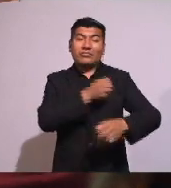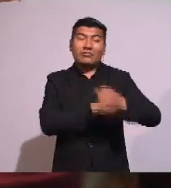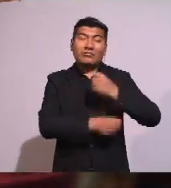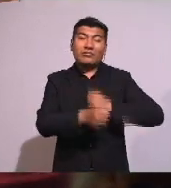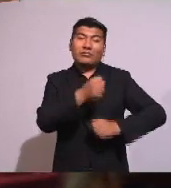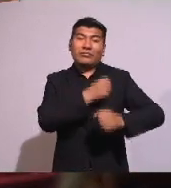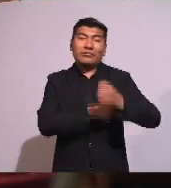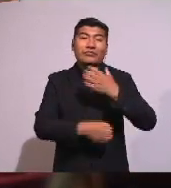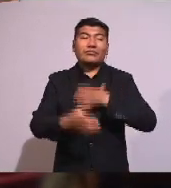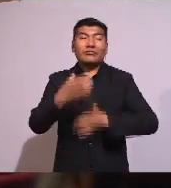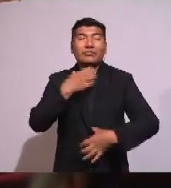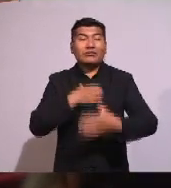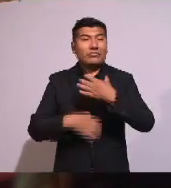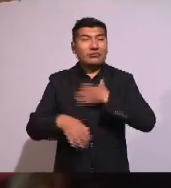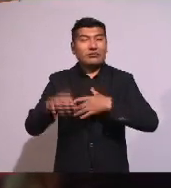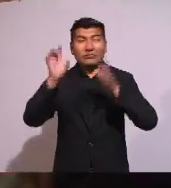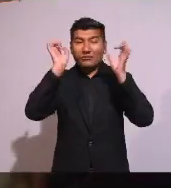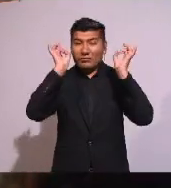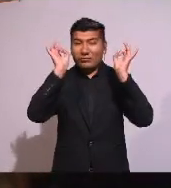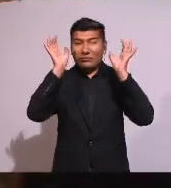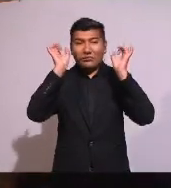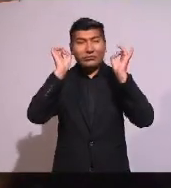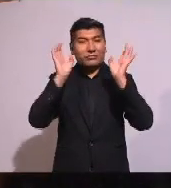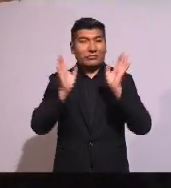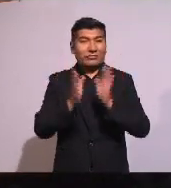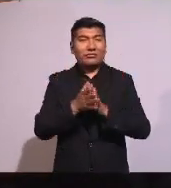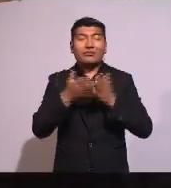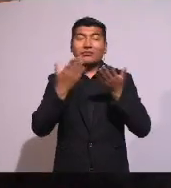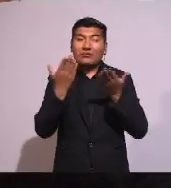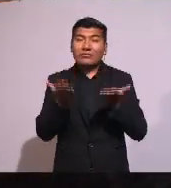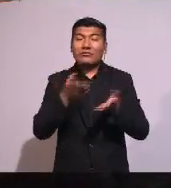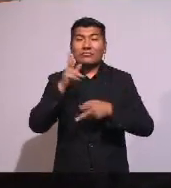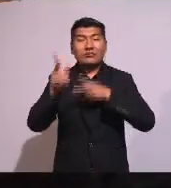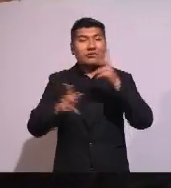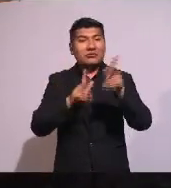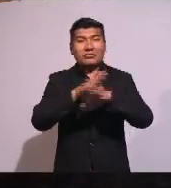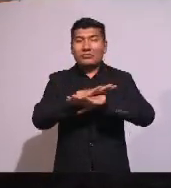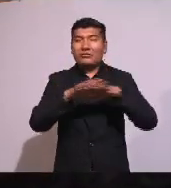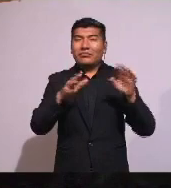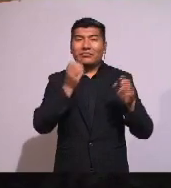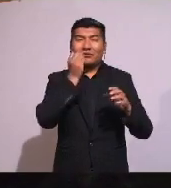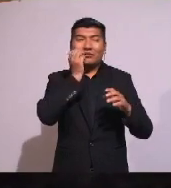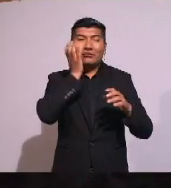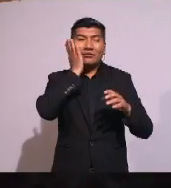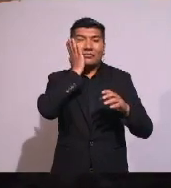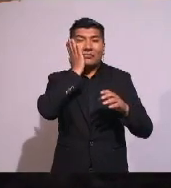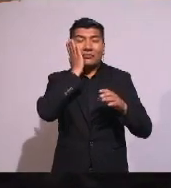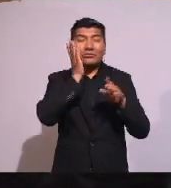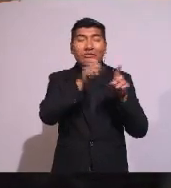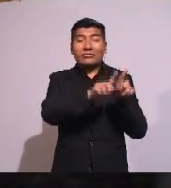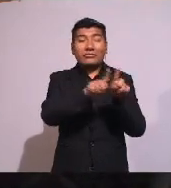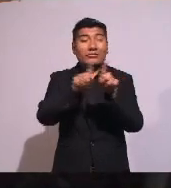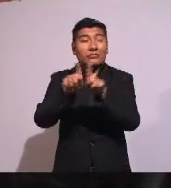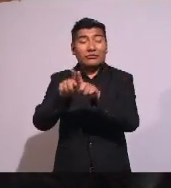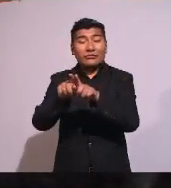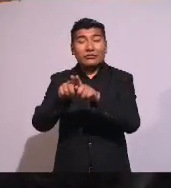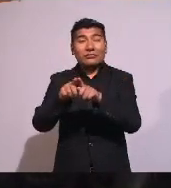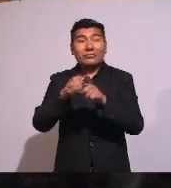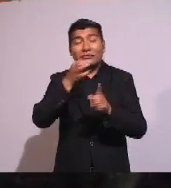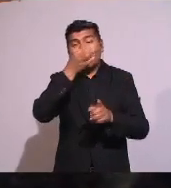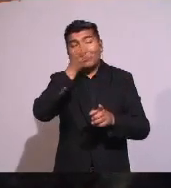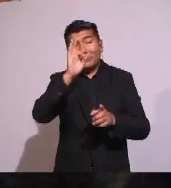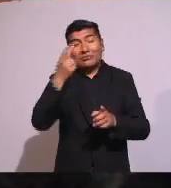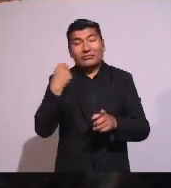todavía hambre crónica. Hay personas sin hogar, incluso a menudo cerca